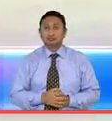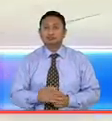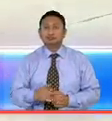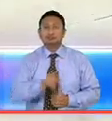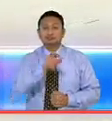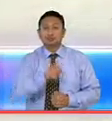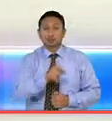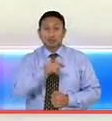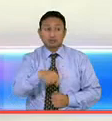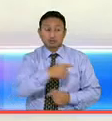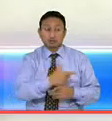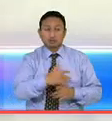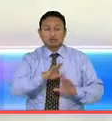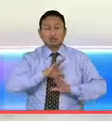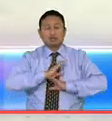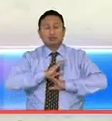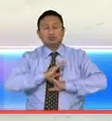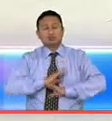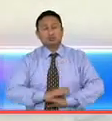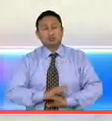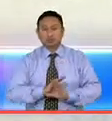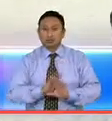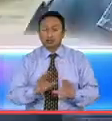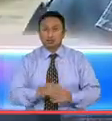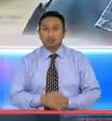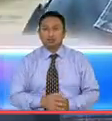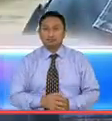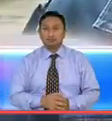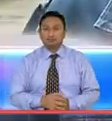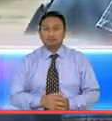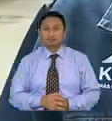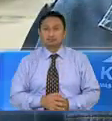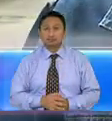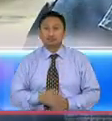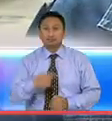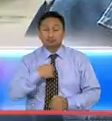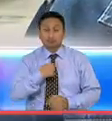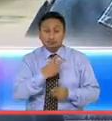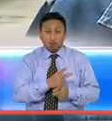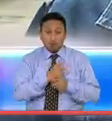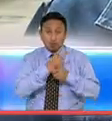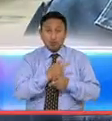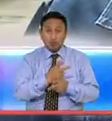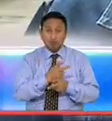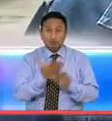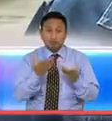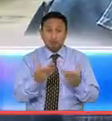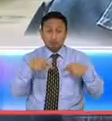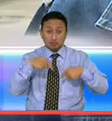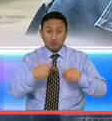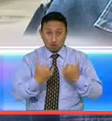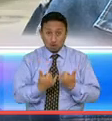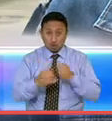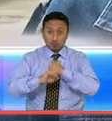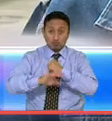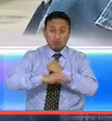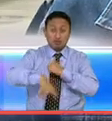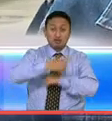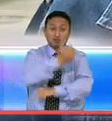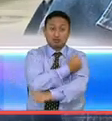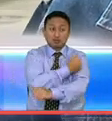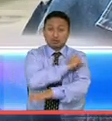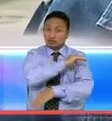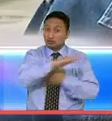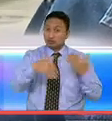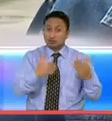trabajadores es un alivio que hayan sido incluidos en el proceso. Nosotros queremos estar protegidos, entonces esta campaña que están realizando, yo creo que todos